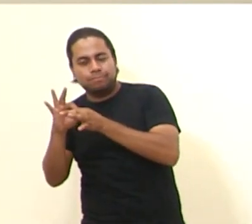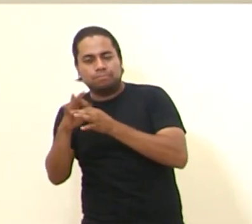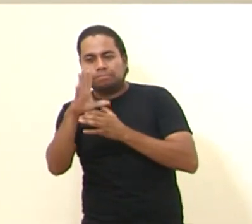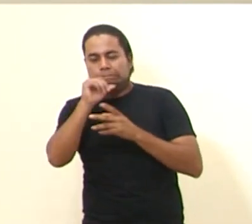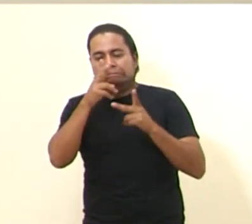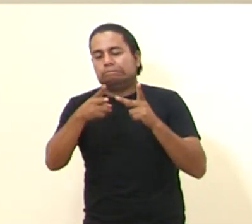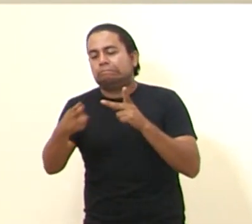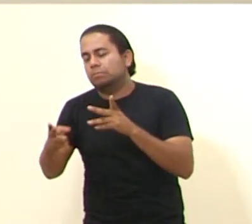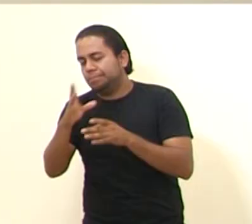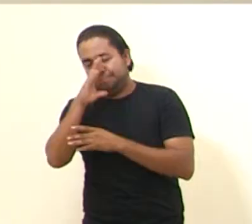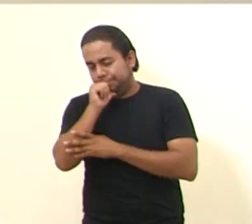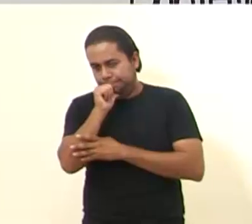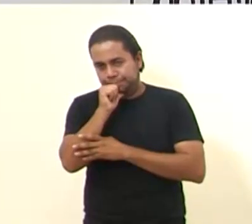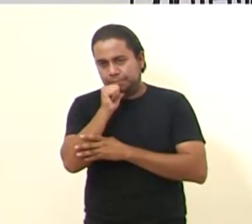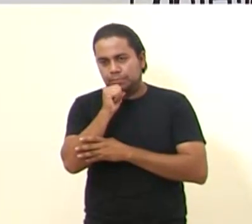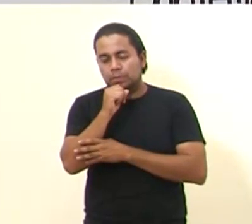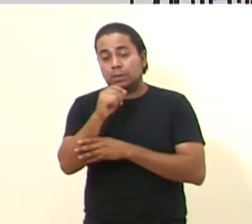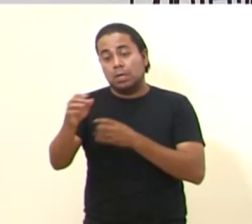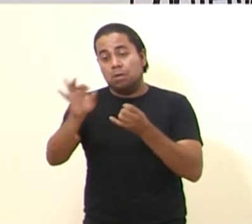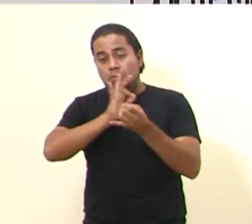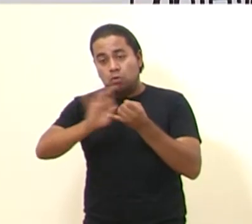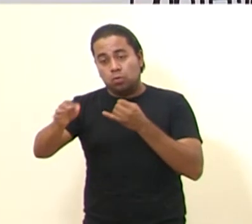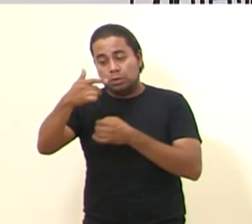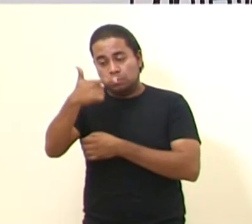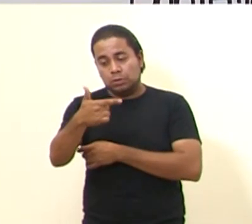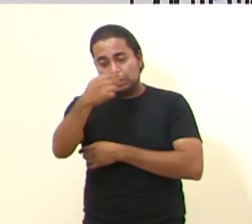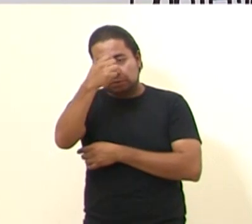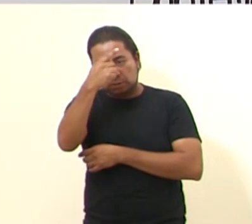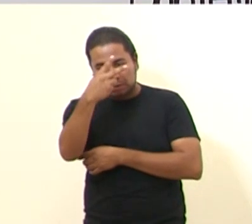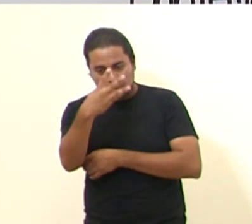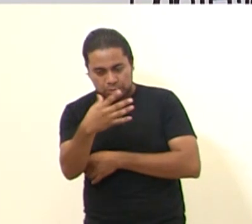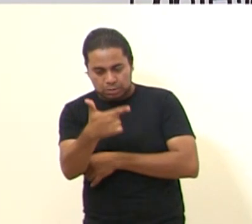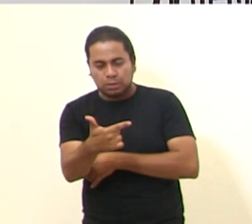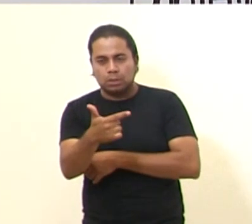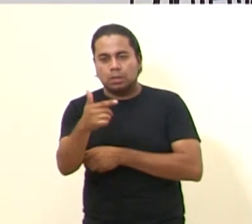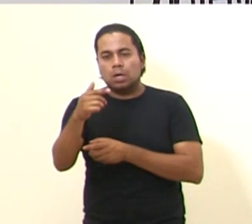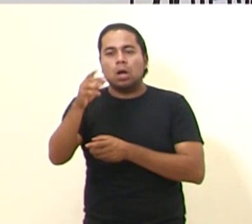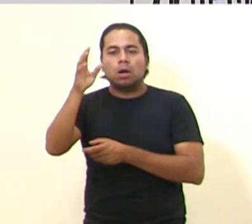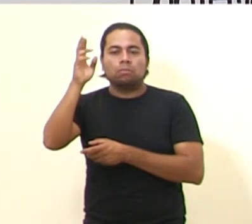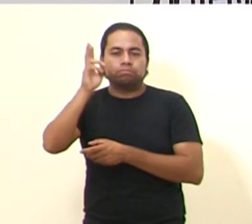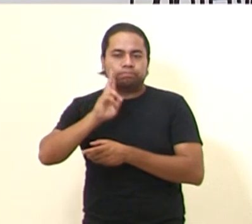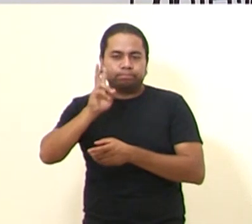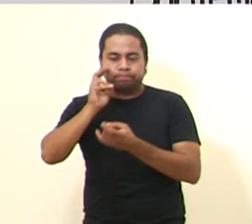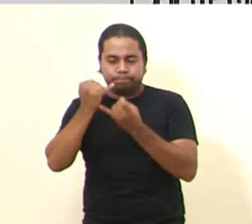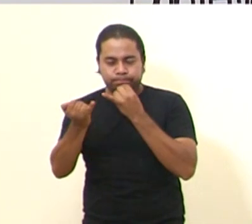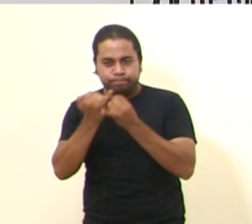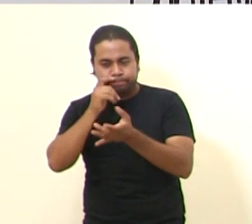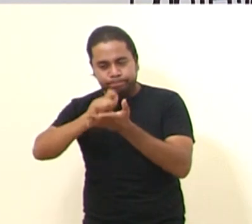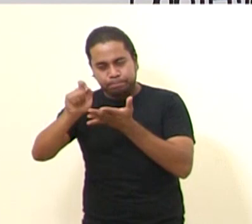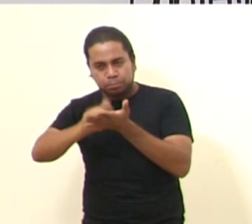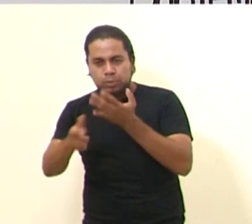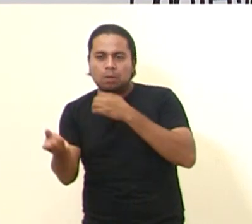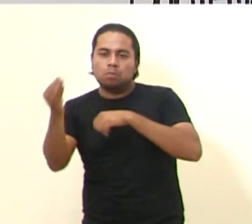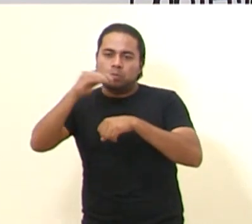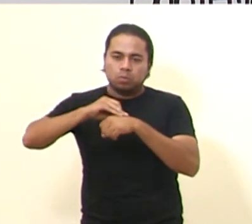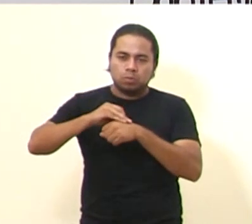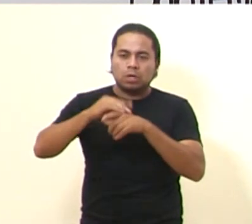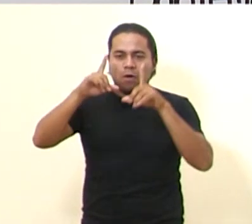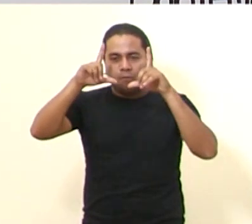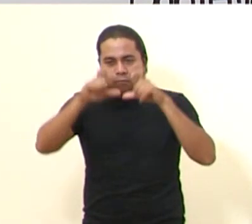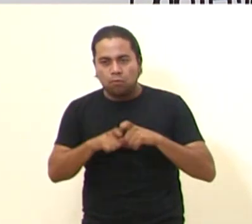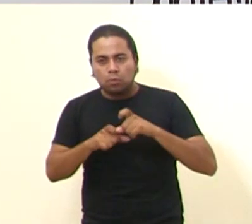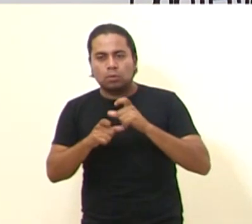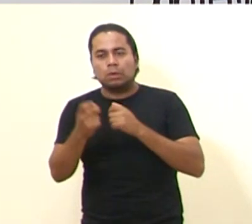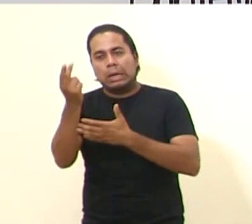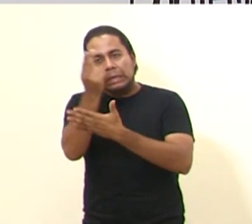Y por último, redactar de nueva cuenta el borrador final. Agregar en ellos fotografías, imágenes,